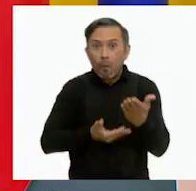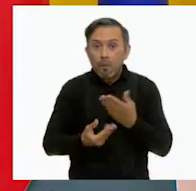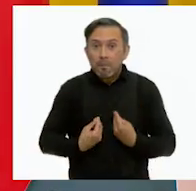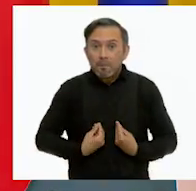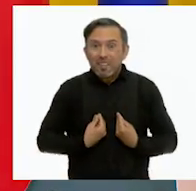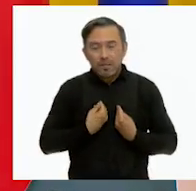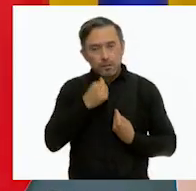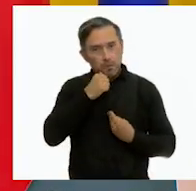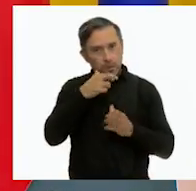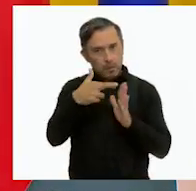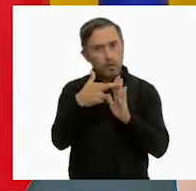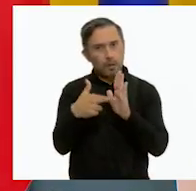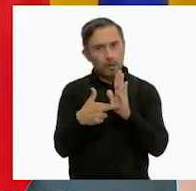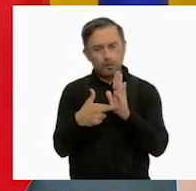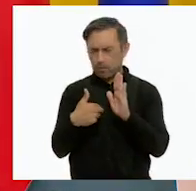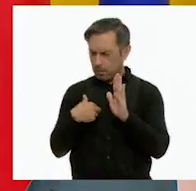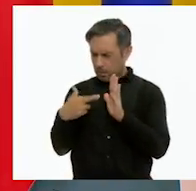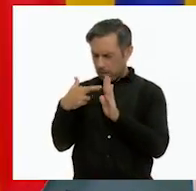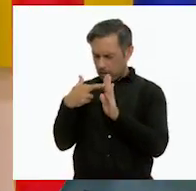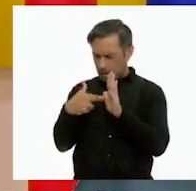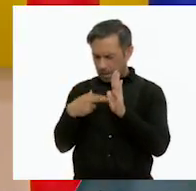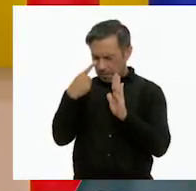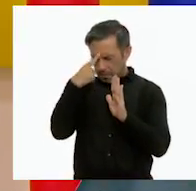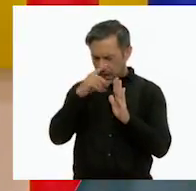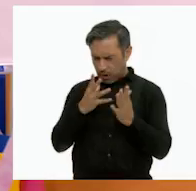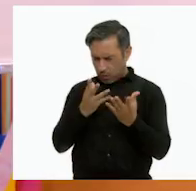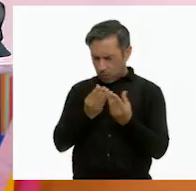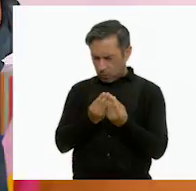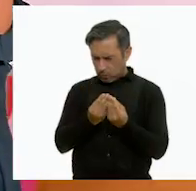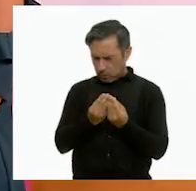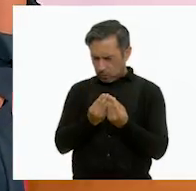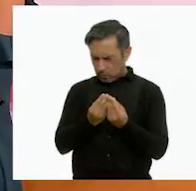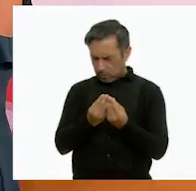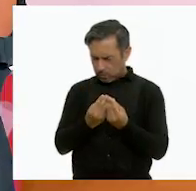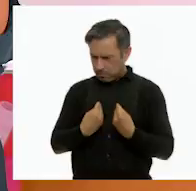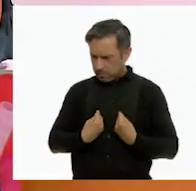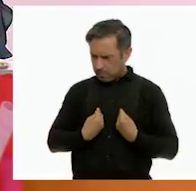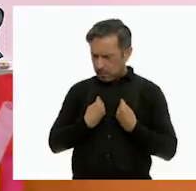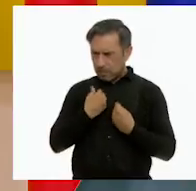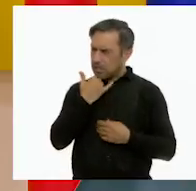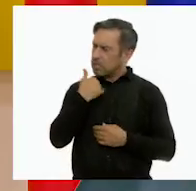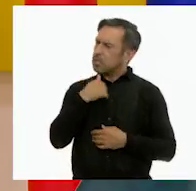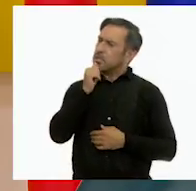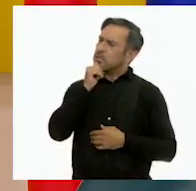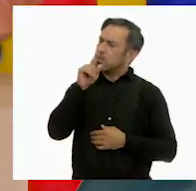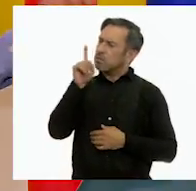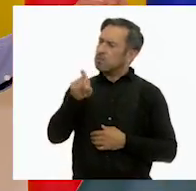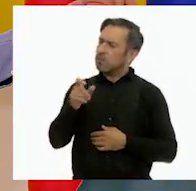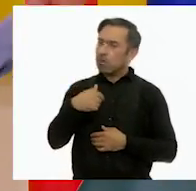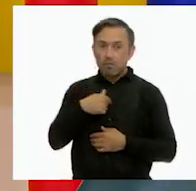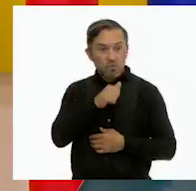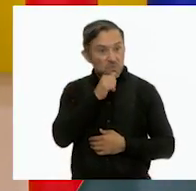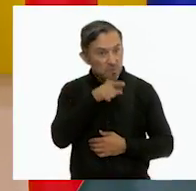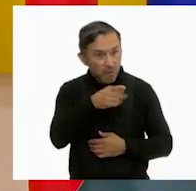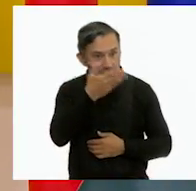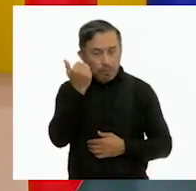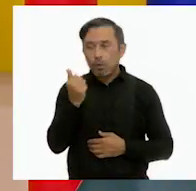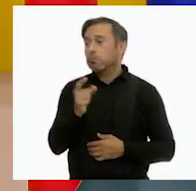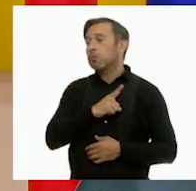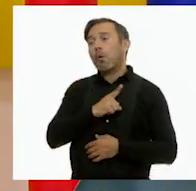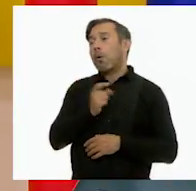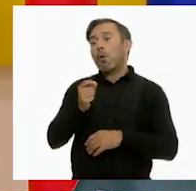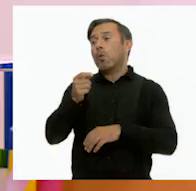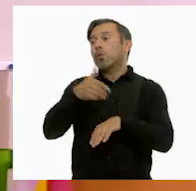de convivencia? ¿Qué sí, es eso, reglas maestra? ¿Reglas de convivencia? ¿No sabías qué son las reglas de convivencia? Yo solo conozco las reglas de números que sirven para mí.